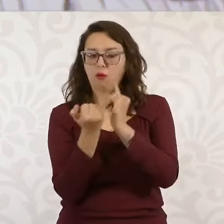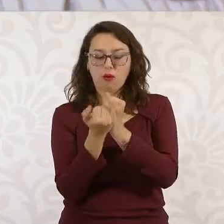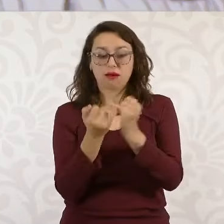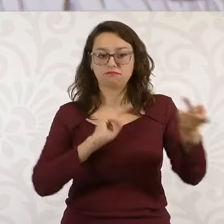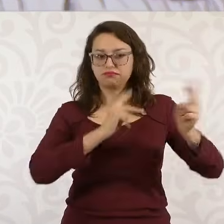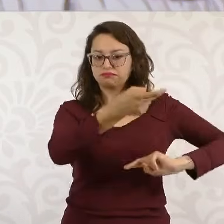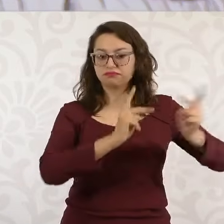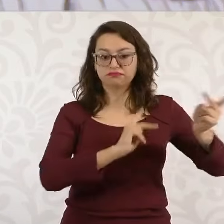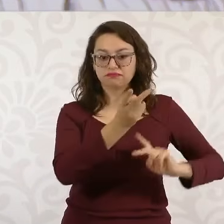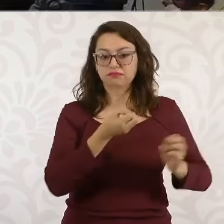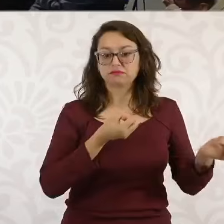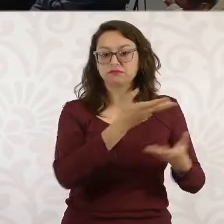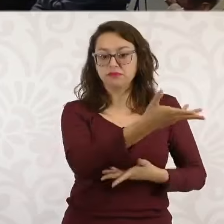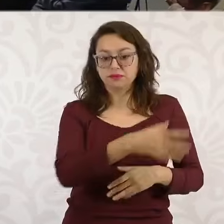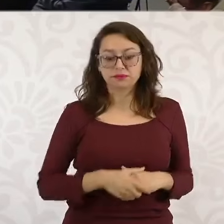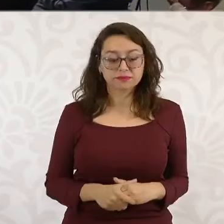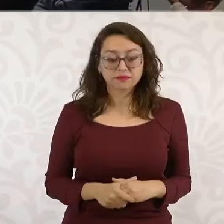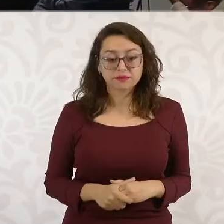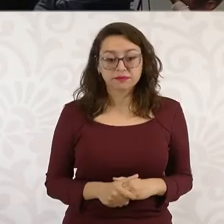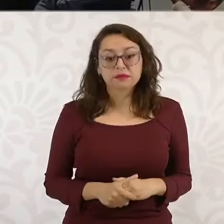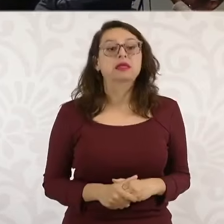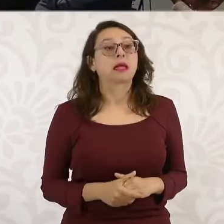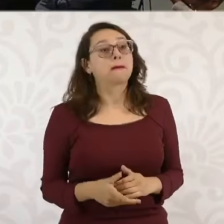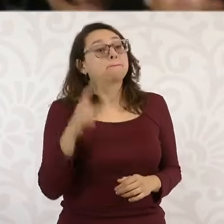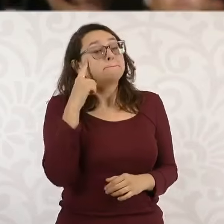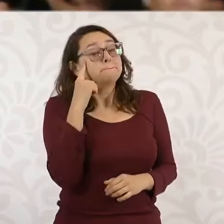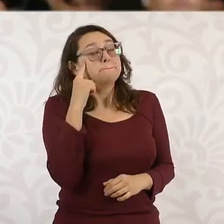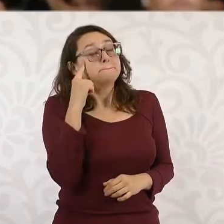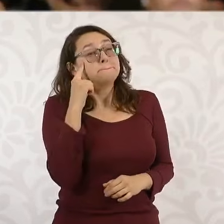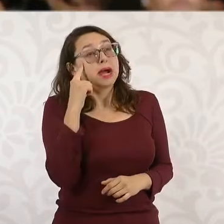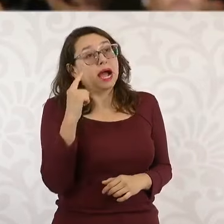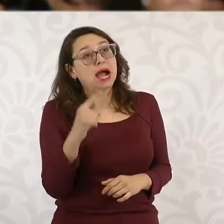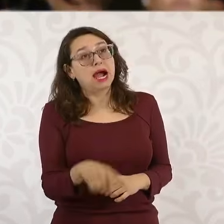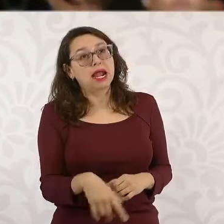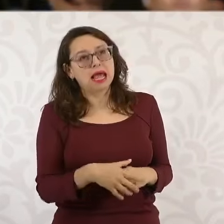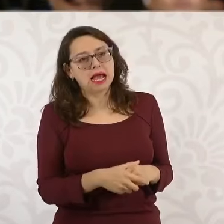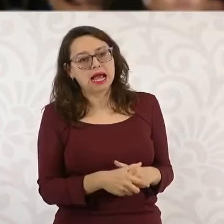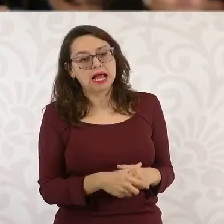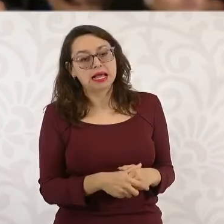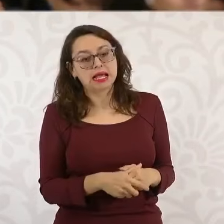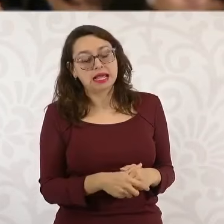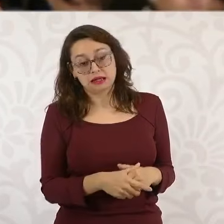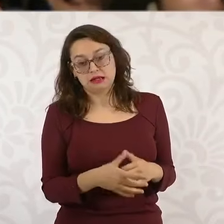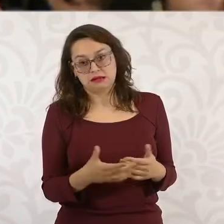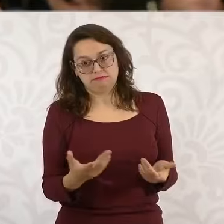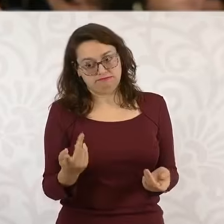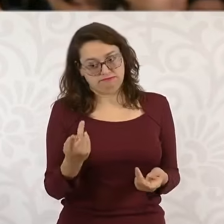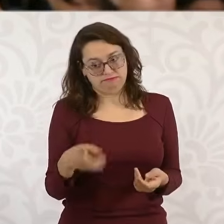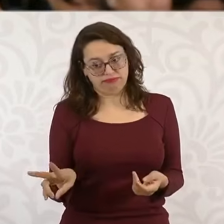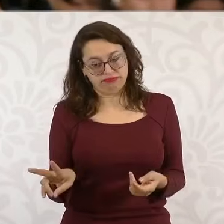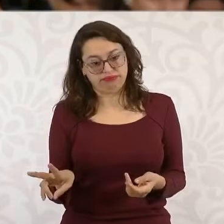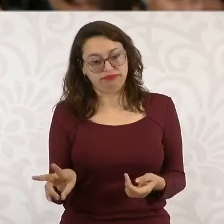Sí, para prevenir que no pasen casos como el lo de Puerto Vallarta,